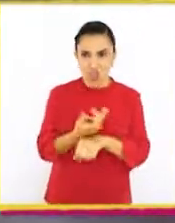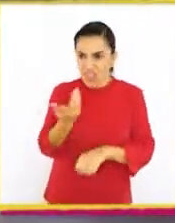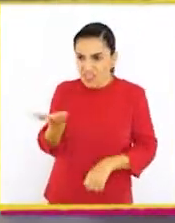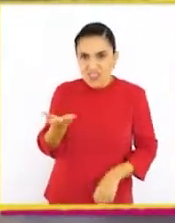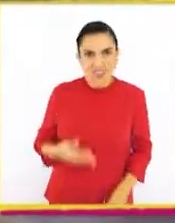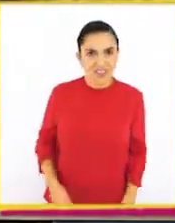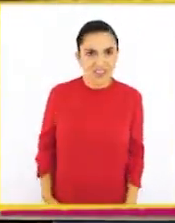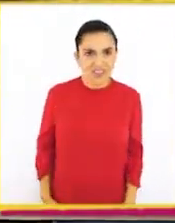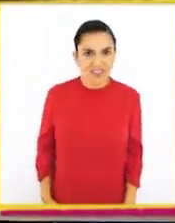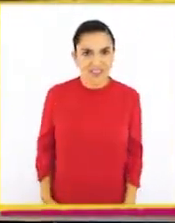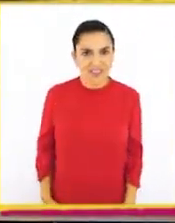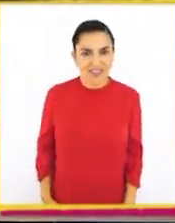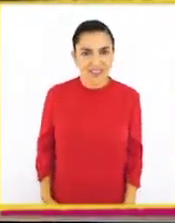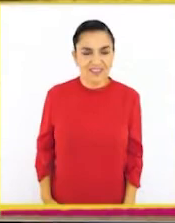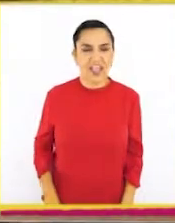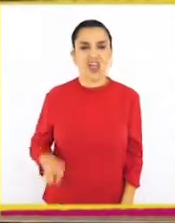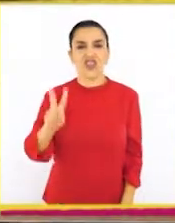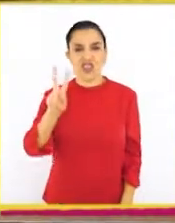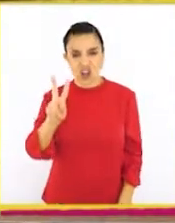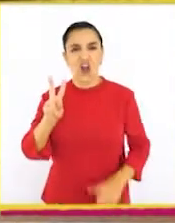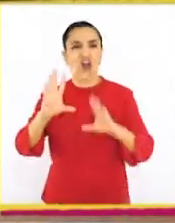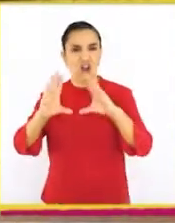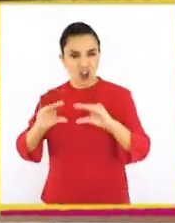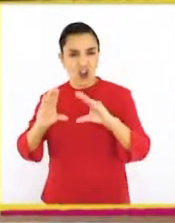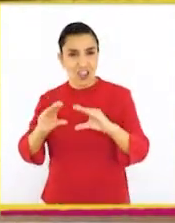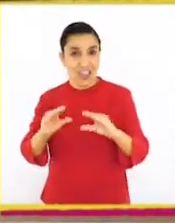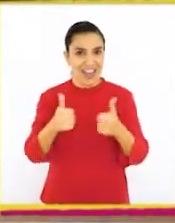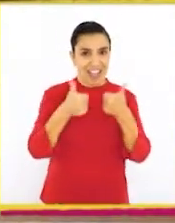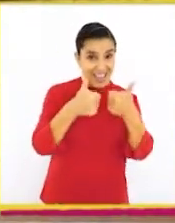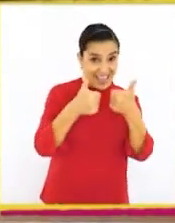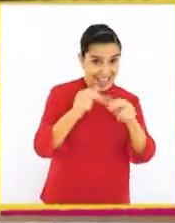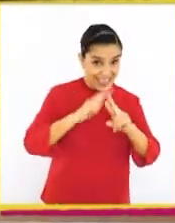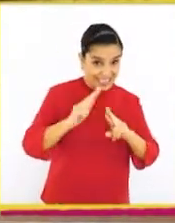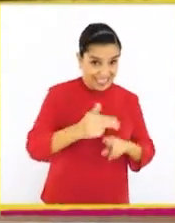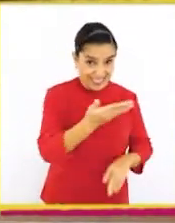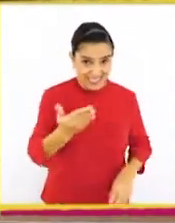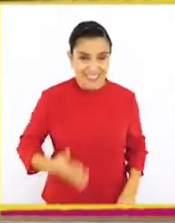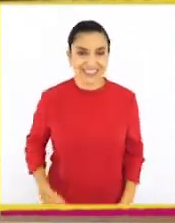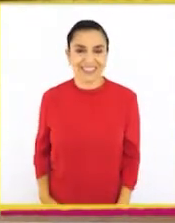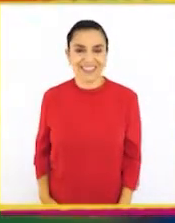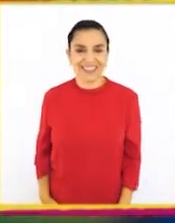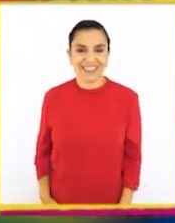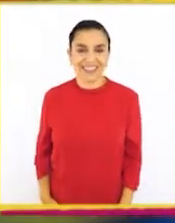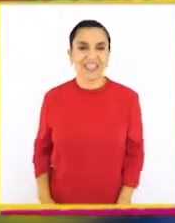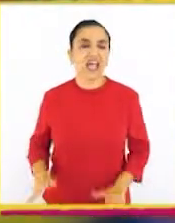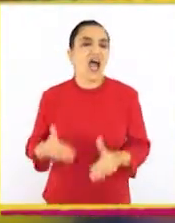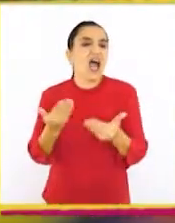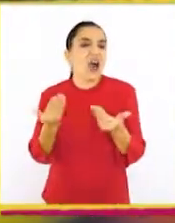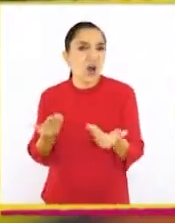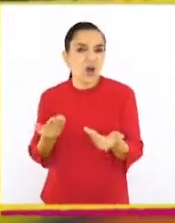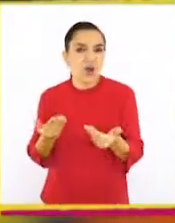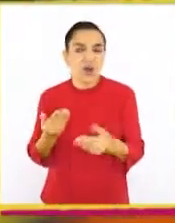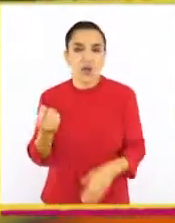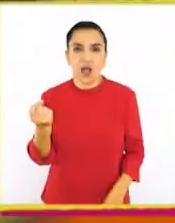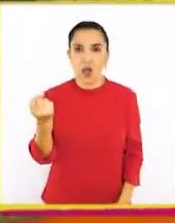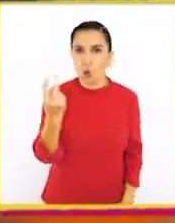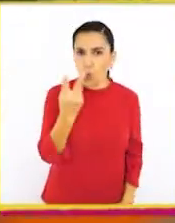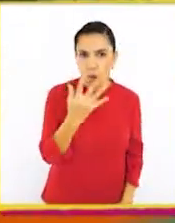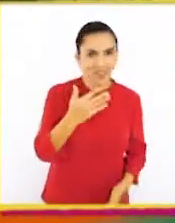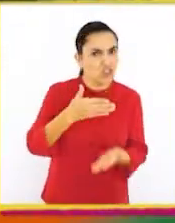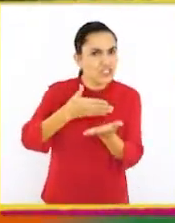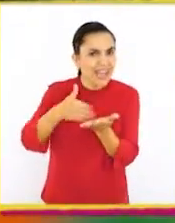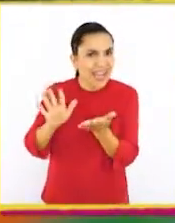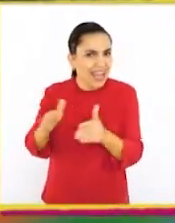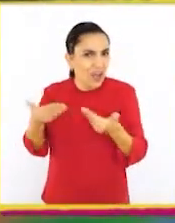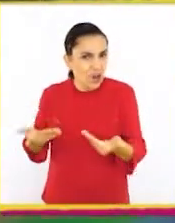¿Cuántos nos quedan? ¡Dos cojines! ¡Lo están haciendo genial! Ahora, ¿cuántos